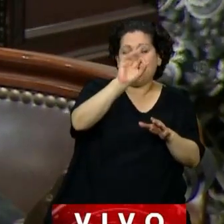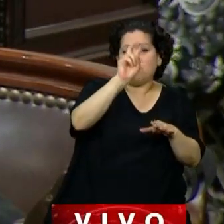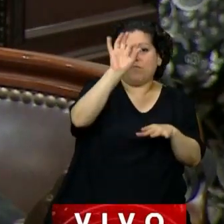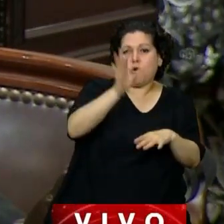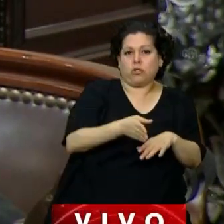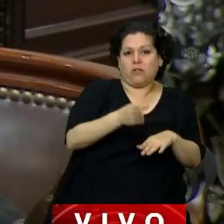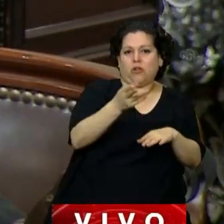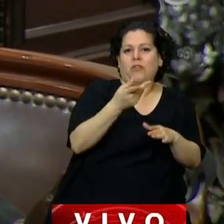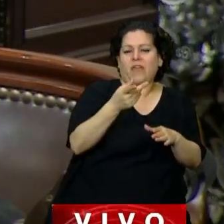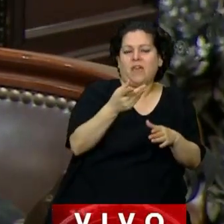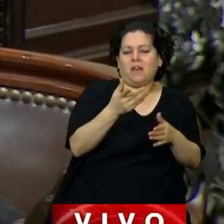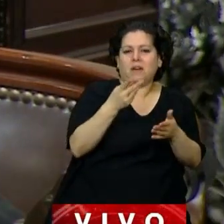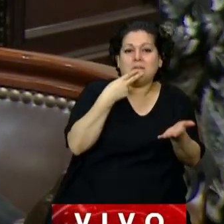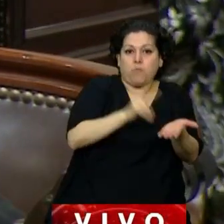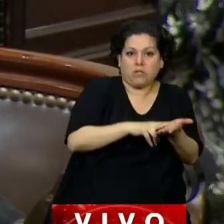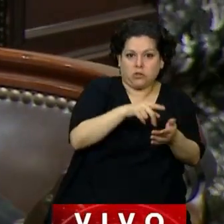retenciones